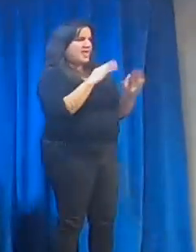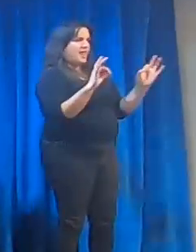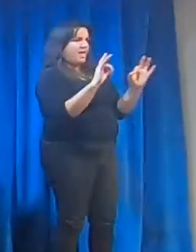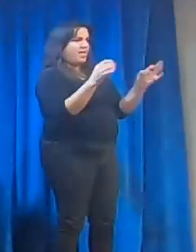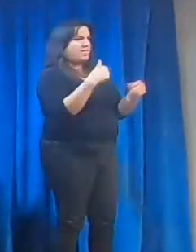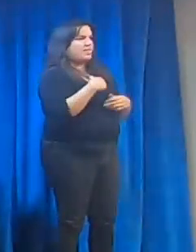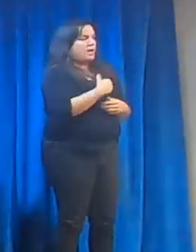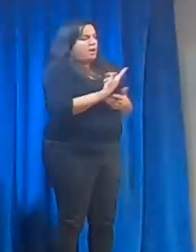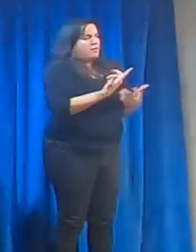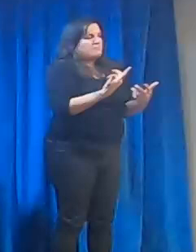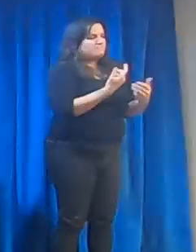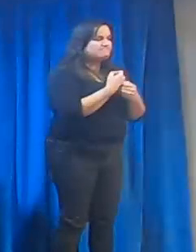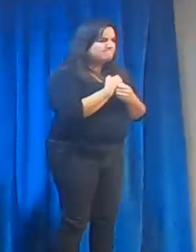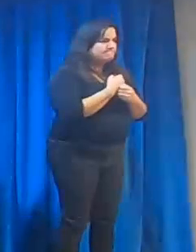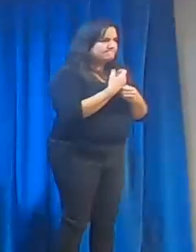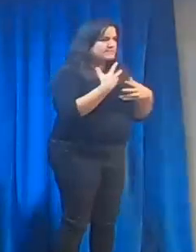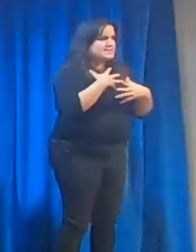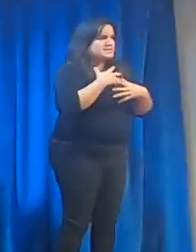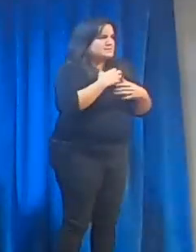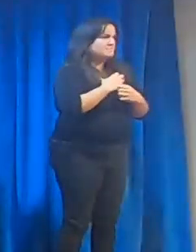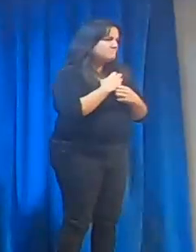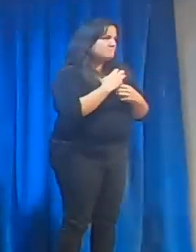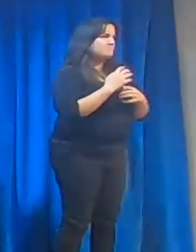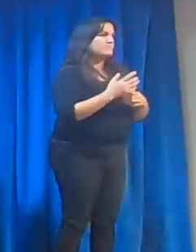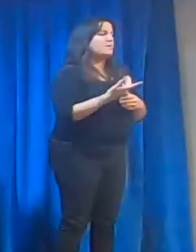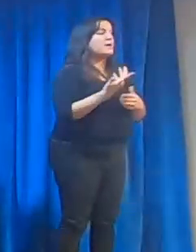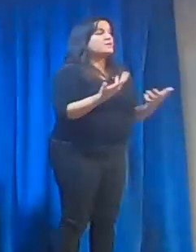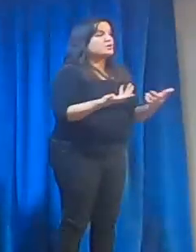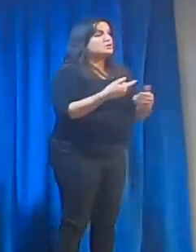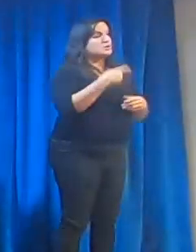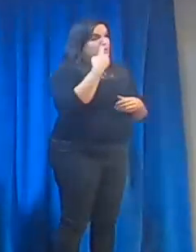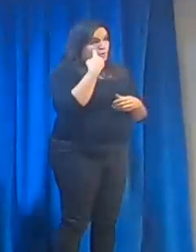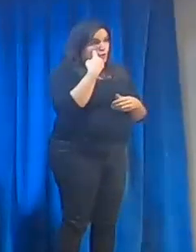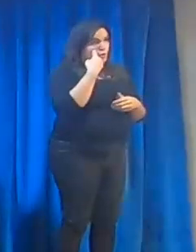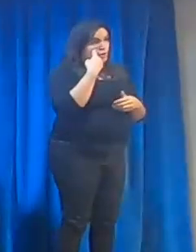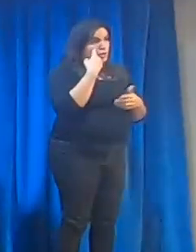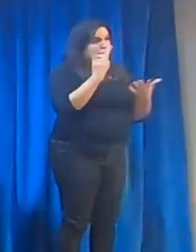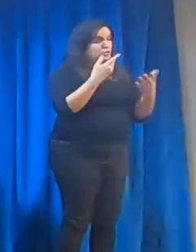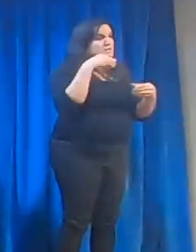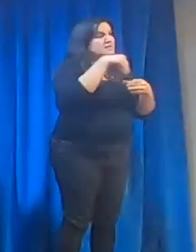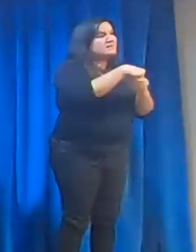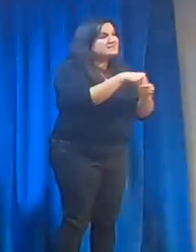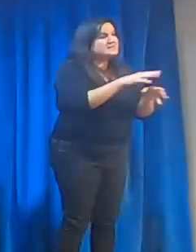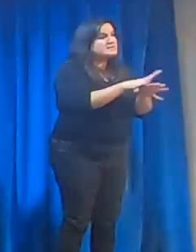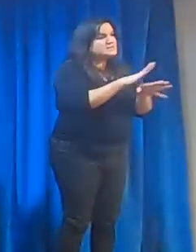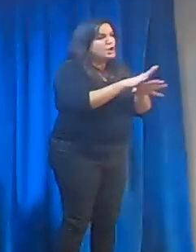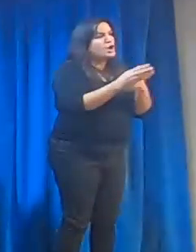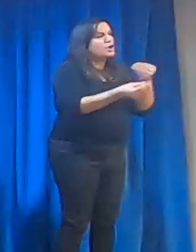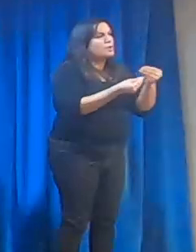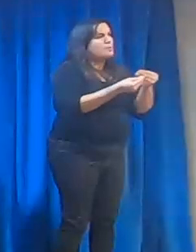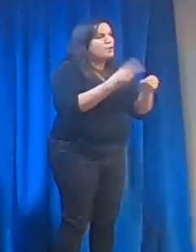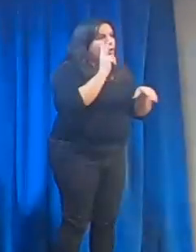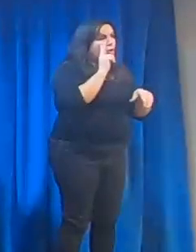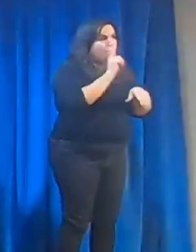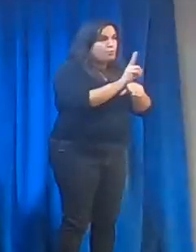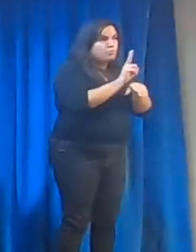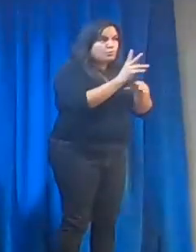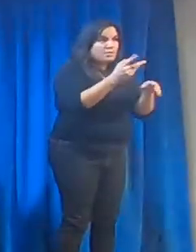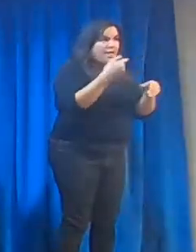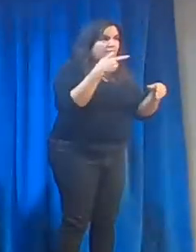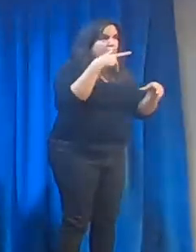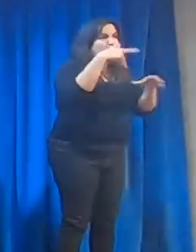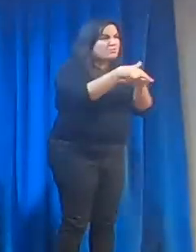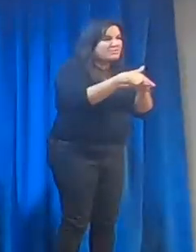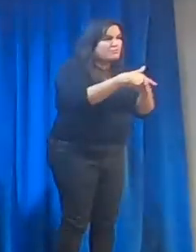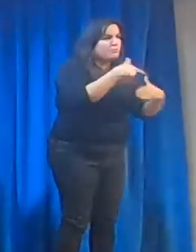intervención en relación con las emociones debe ser pensada para no interrumpir ese proceso y poder